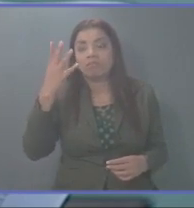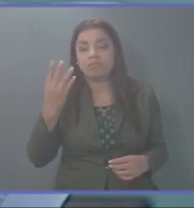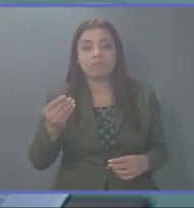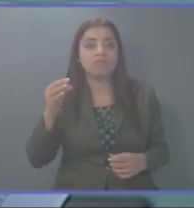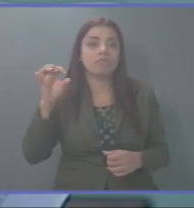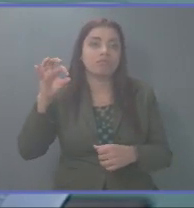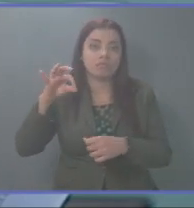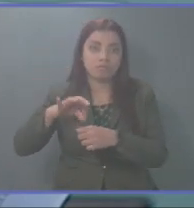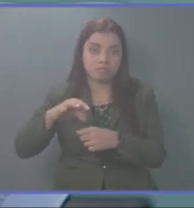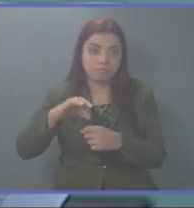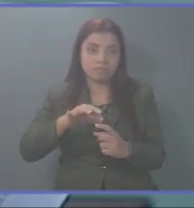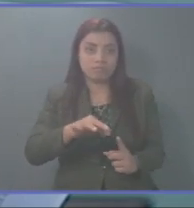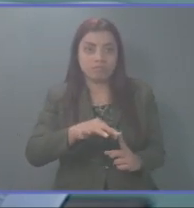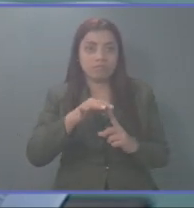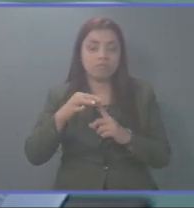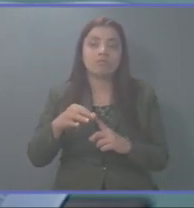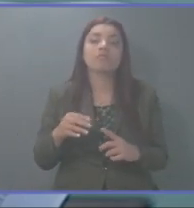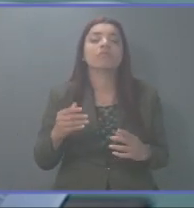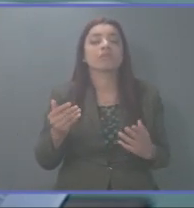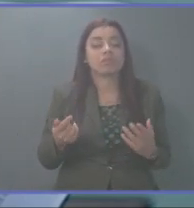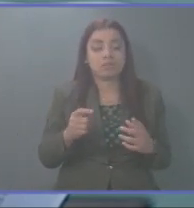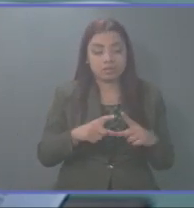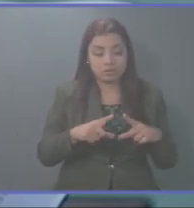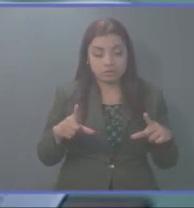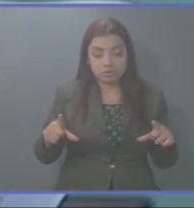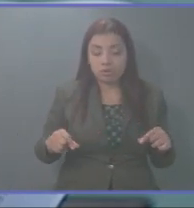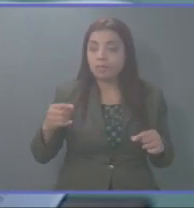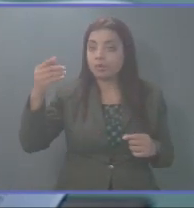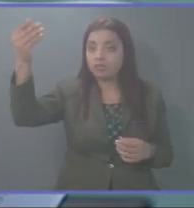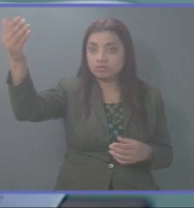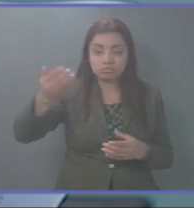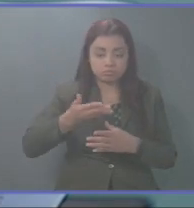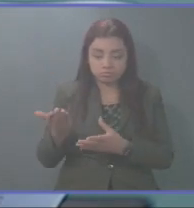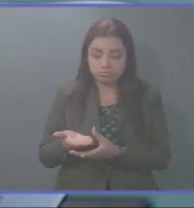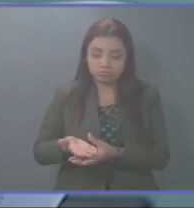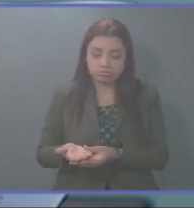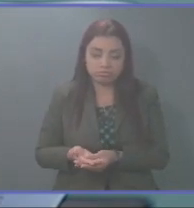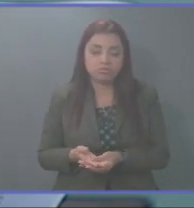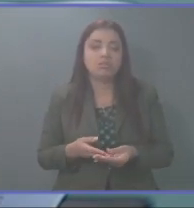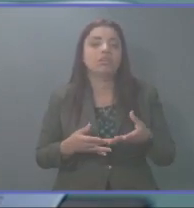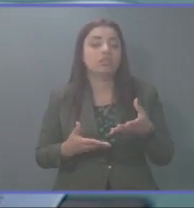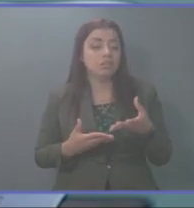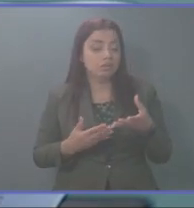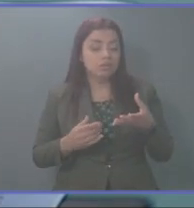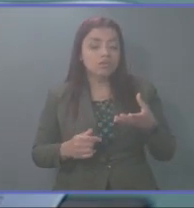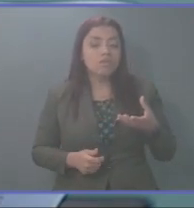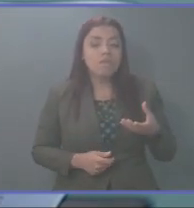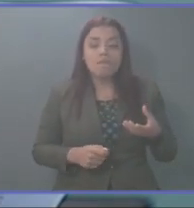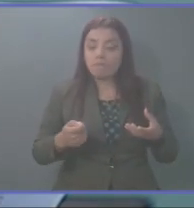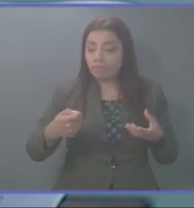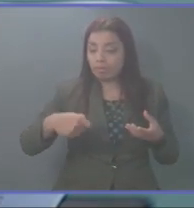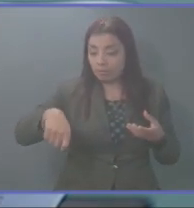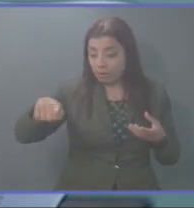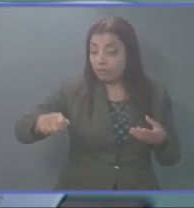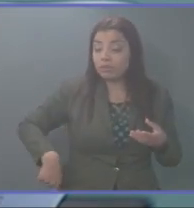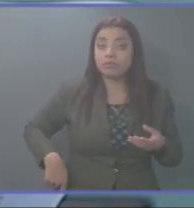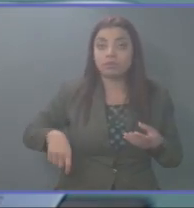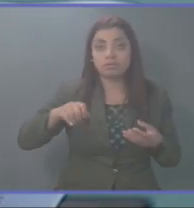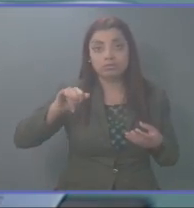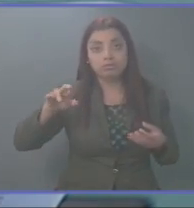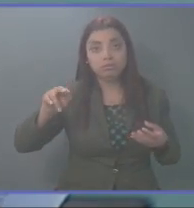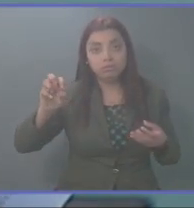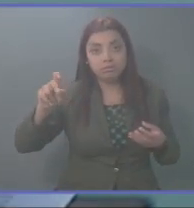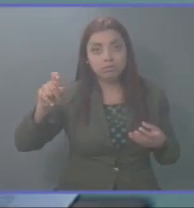elección, recibirán de las JEBEX los sobres de retorno sin abrir para cotejar y firmar el padrón electoral de las